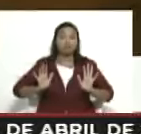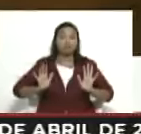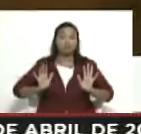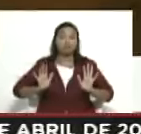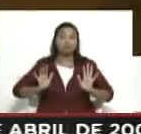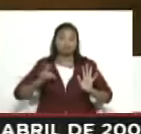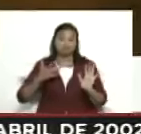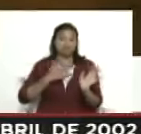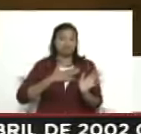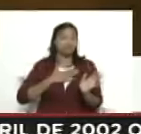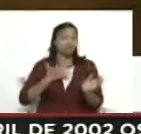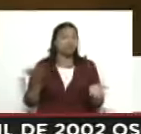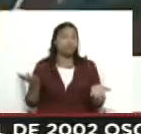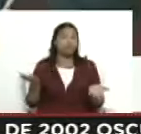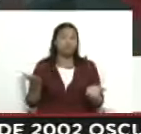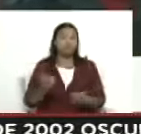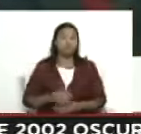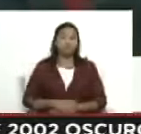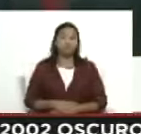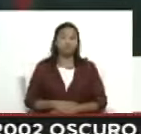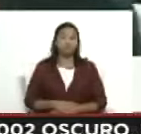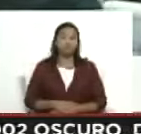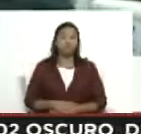yo no andaba...